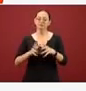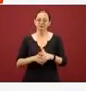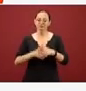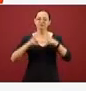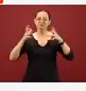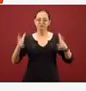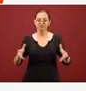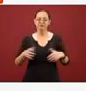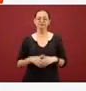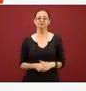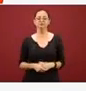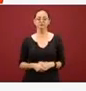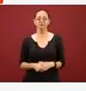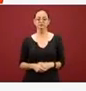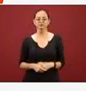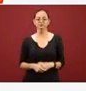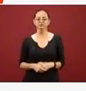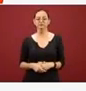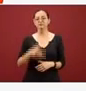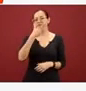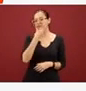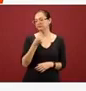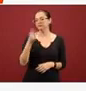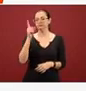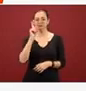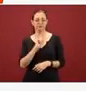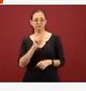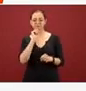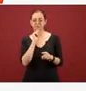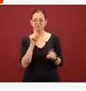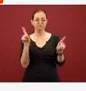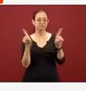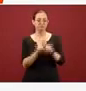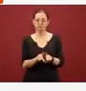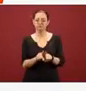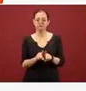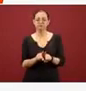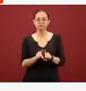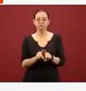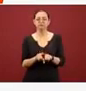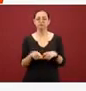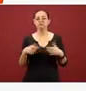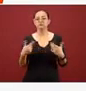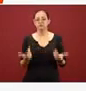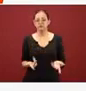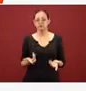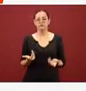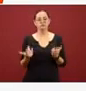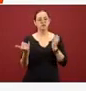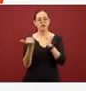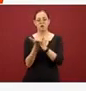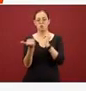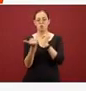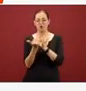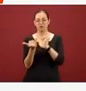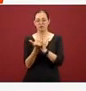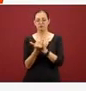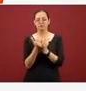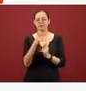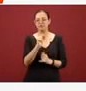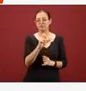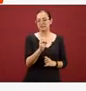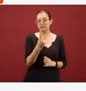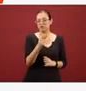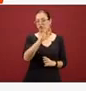para México. La distribución de sexo no ha cambiado mucho, prácticamente las 2/3 partes las siguen concentrando el